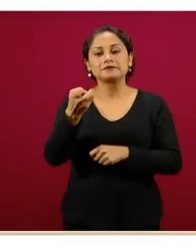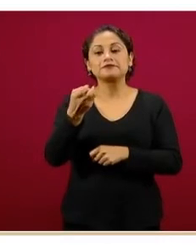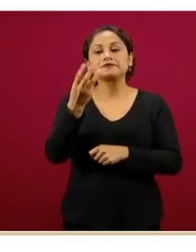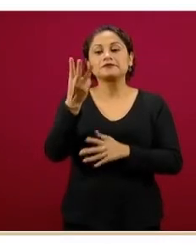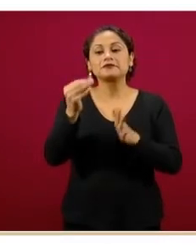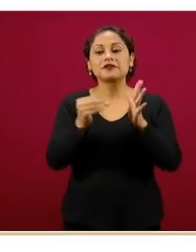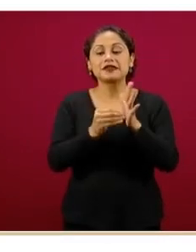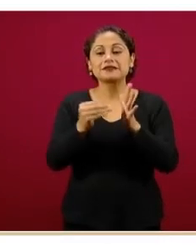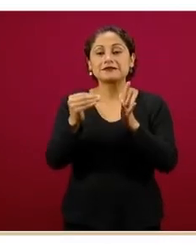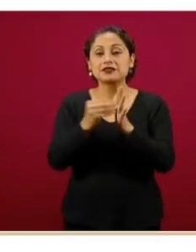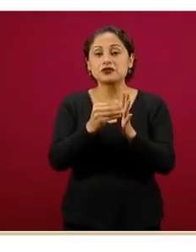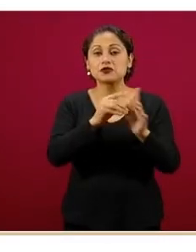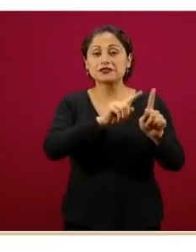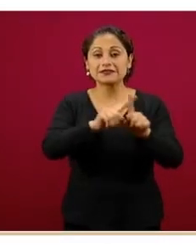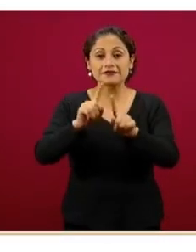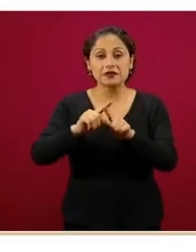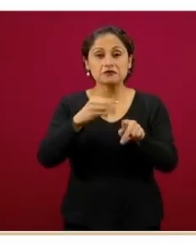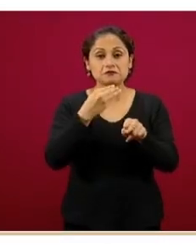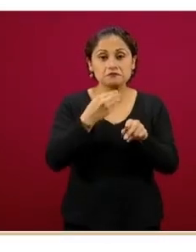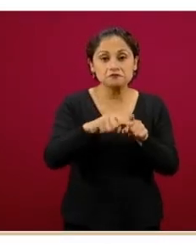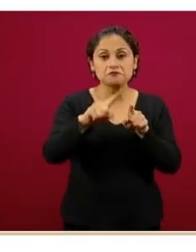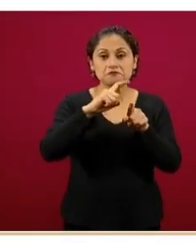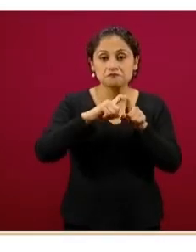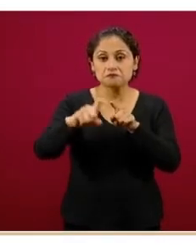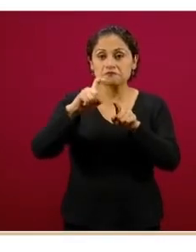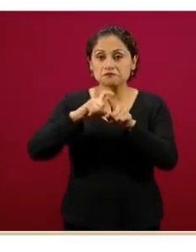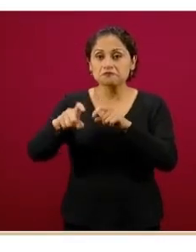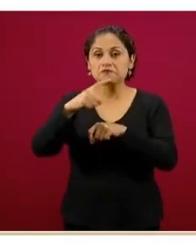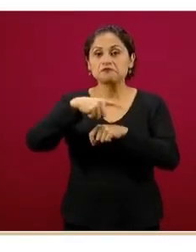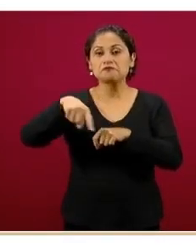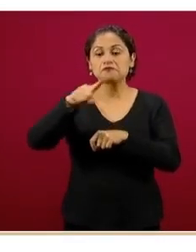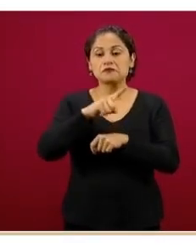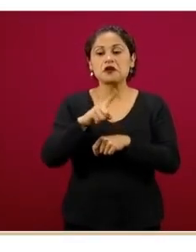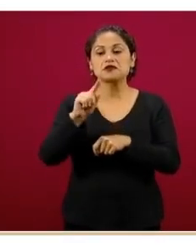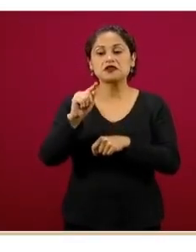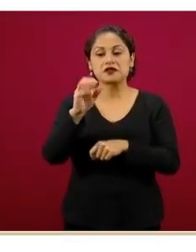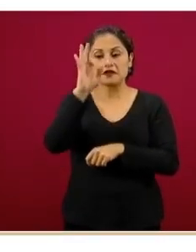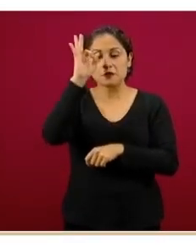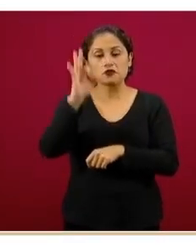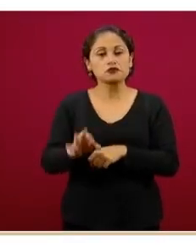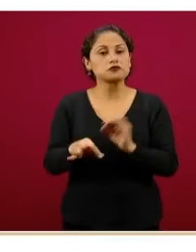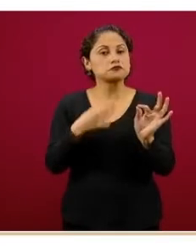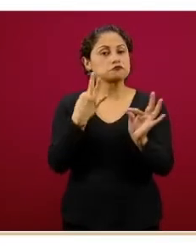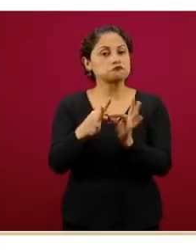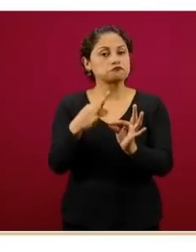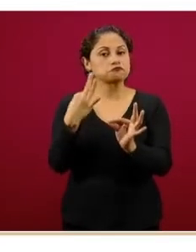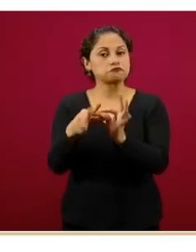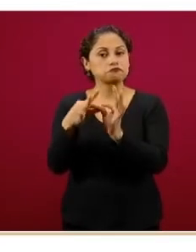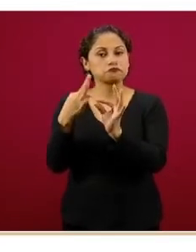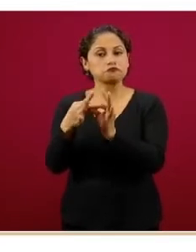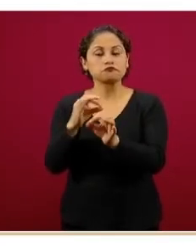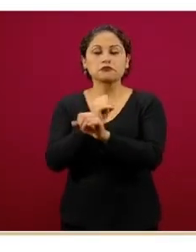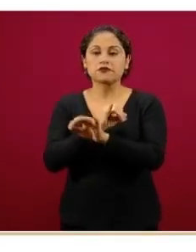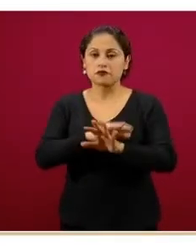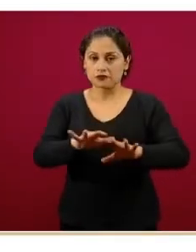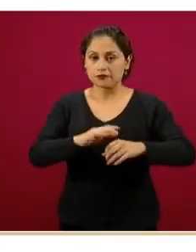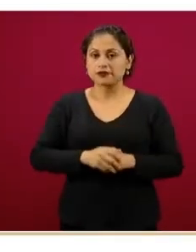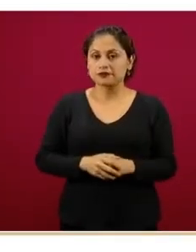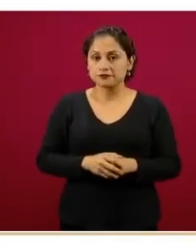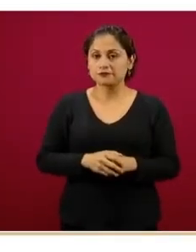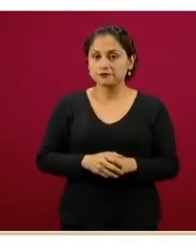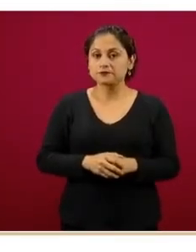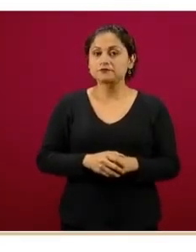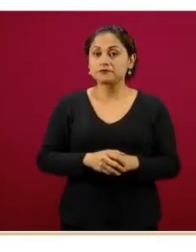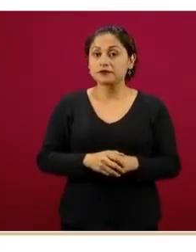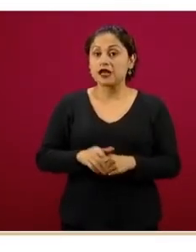millones de mensajes. Continuamos con una satisfacción superior al 70% y en pláticas y en trabajos